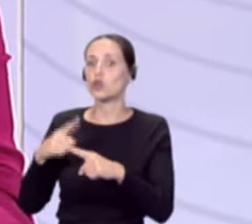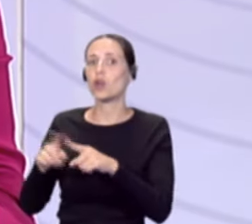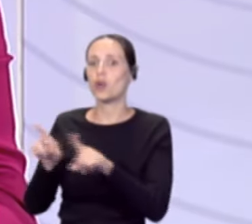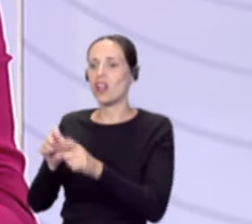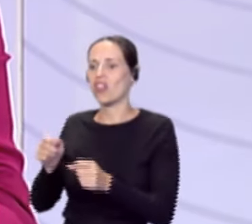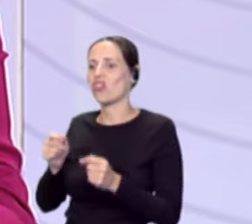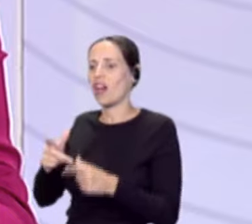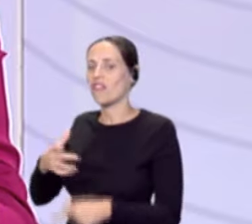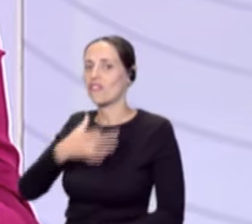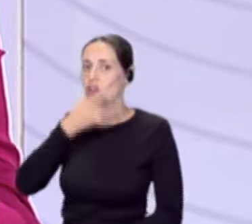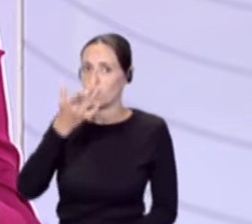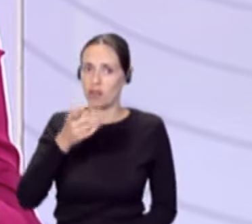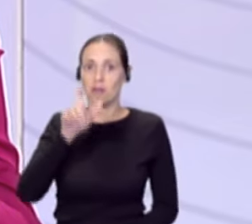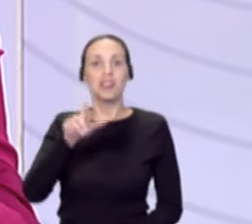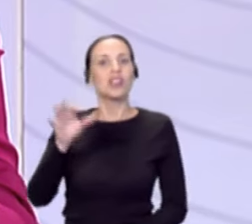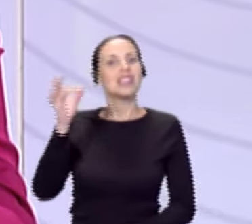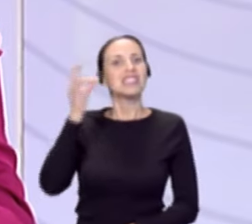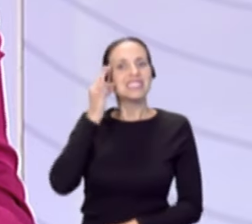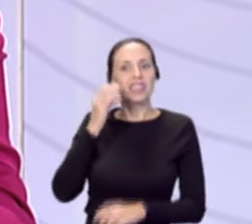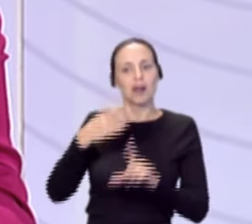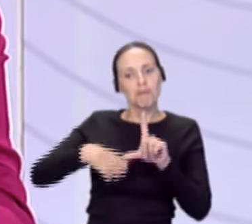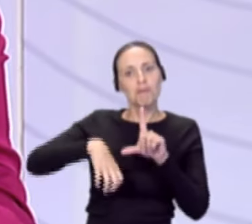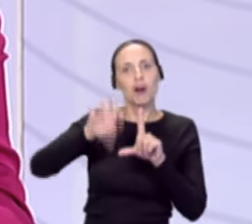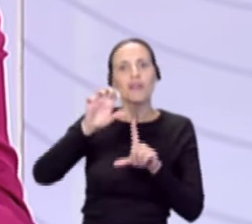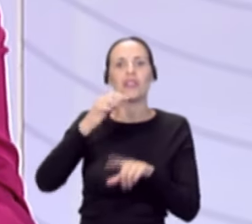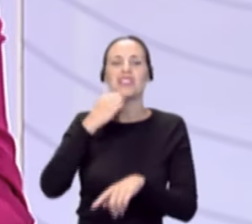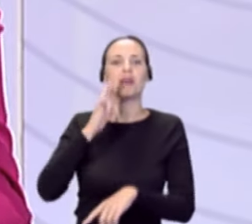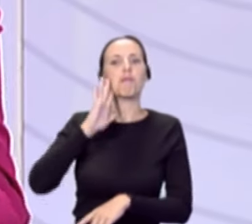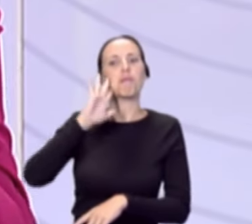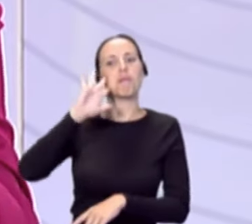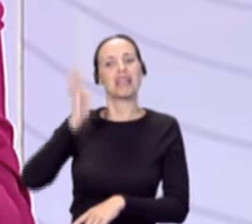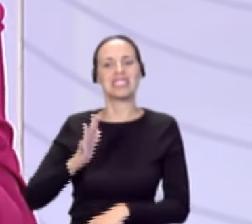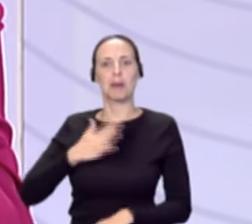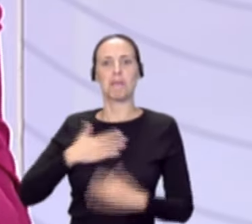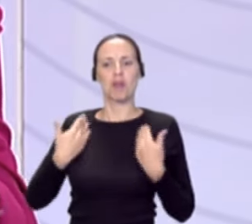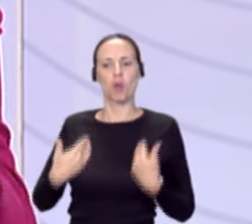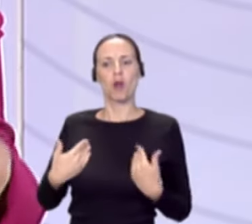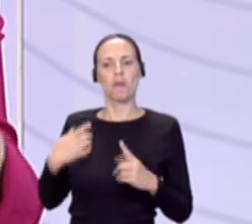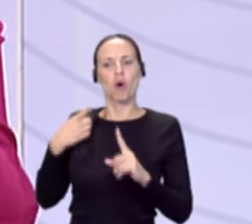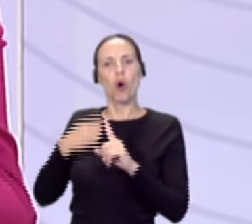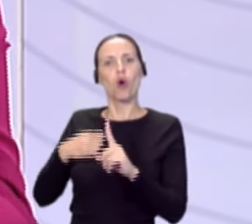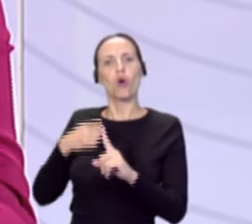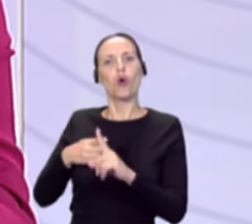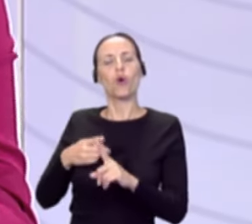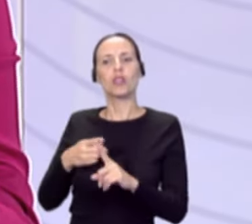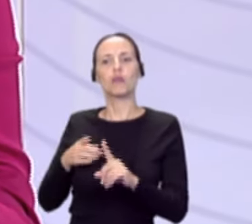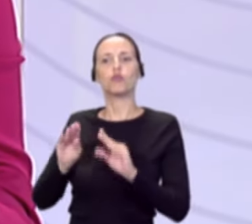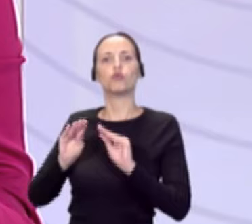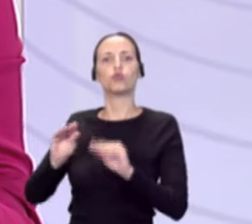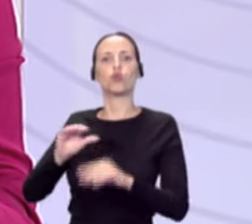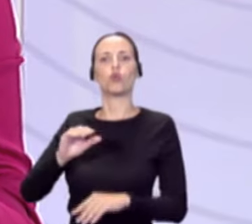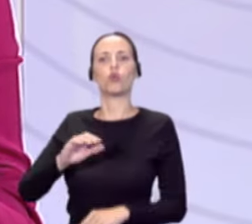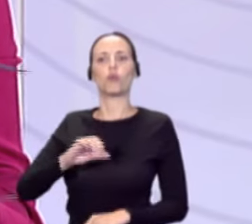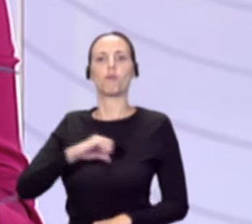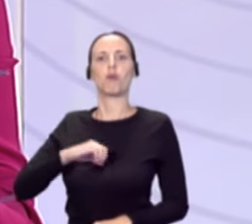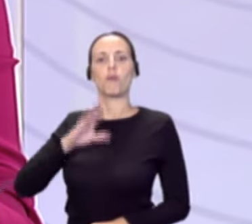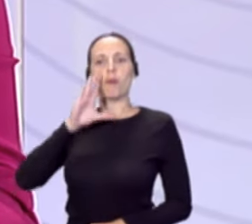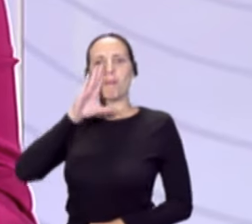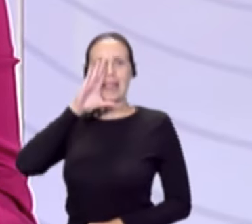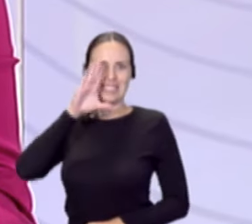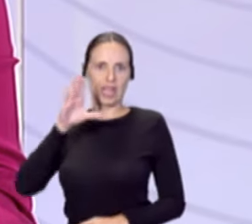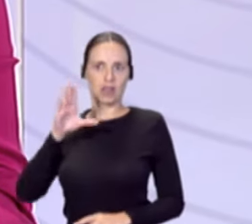que publicó el post decía que parecía que se masturbaba con tu cuerpo. O sea, que es una cosa tan desagradable que si ella lo afirma así, yo la